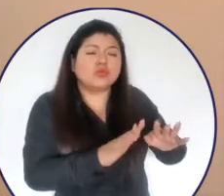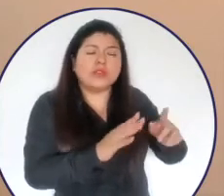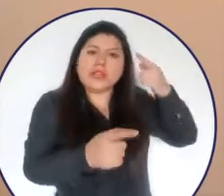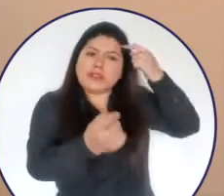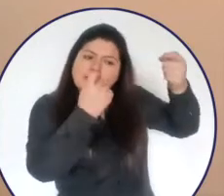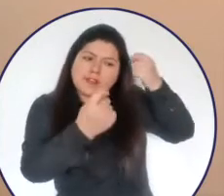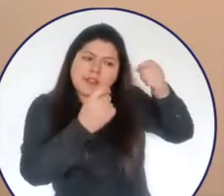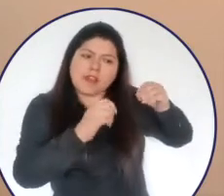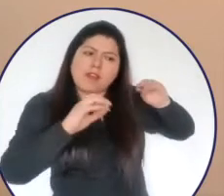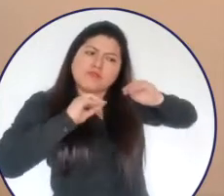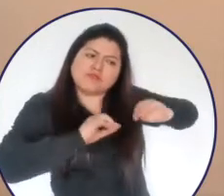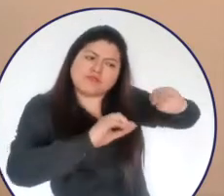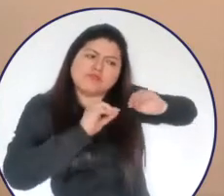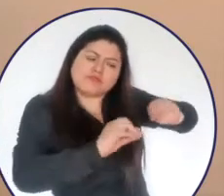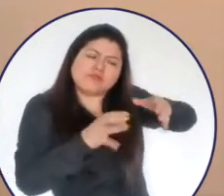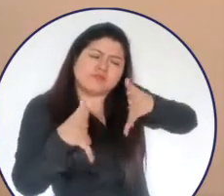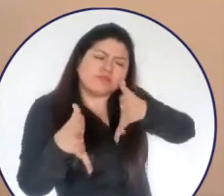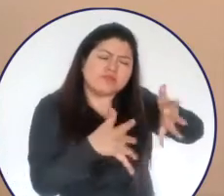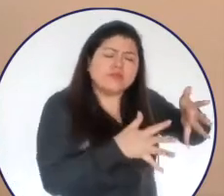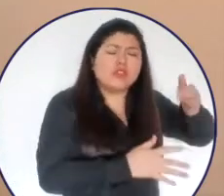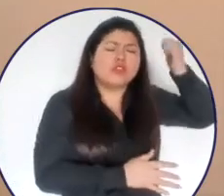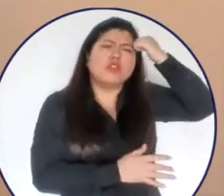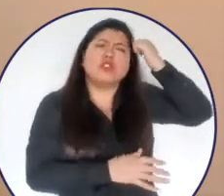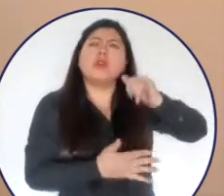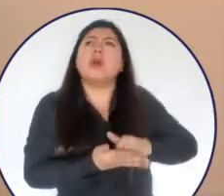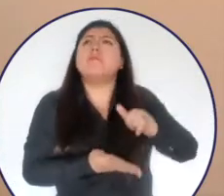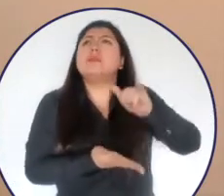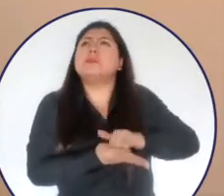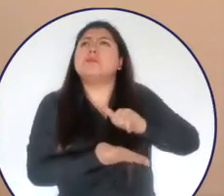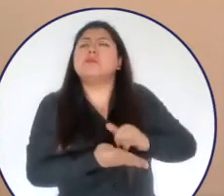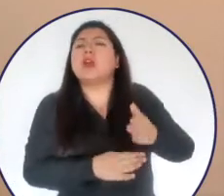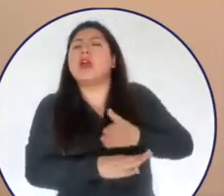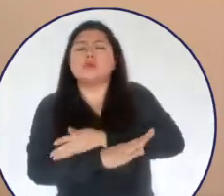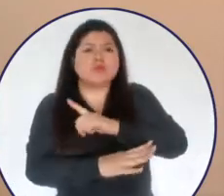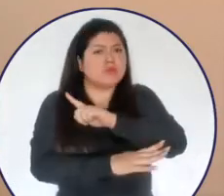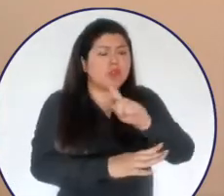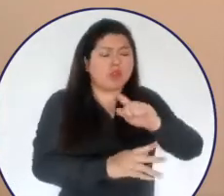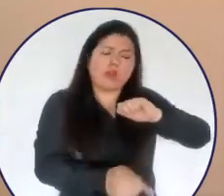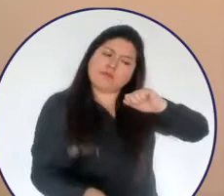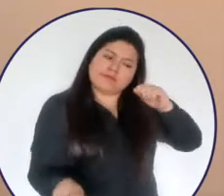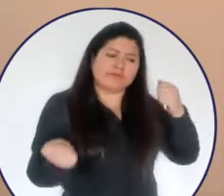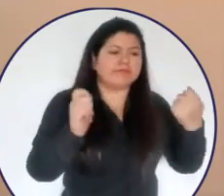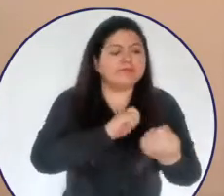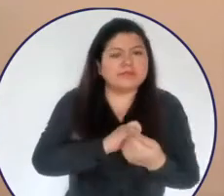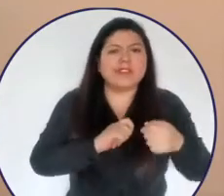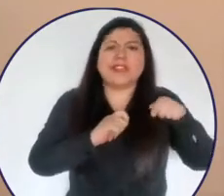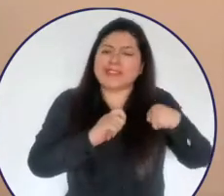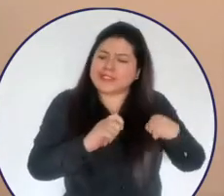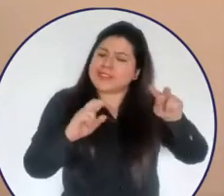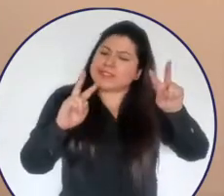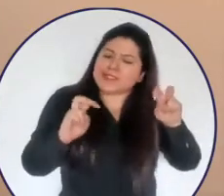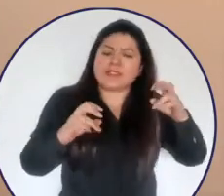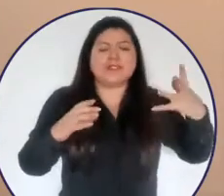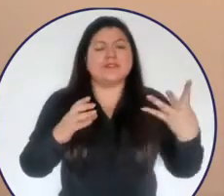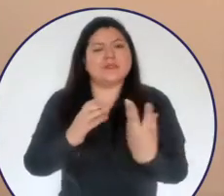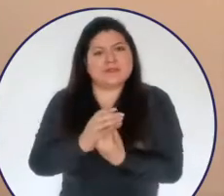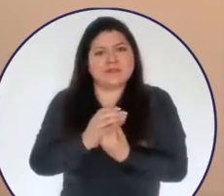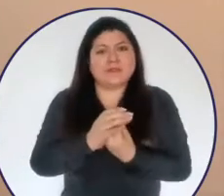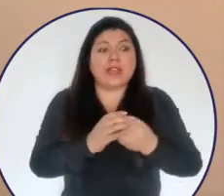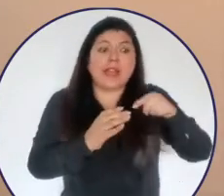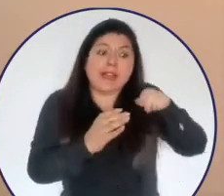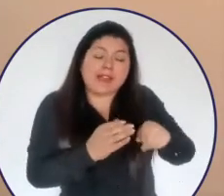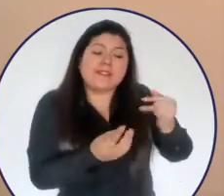esas actividades o esas formas de enseñar que han cambiado los maestros, que han